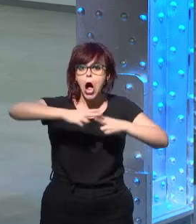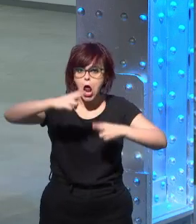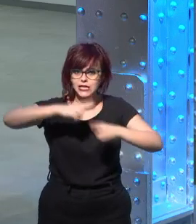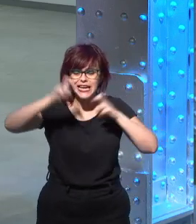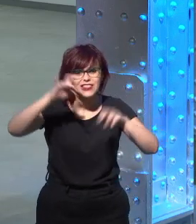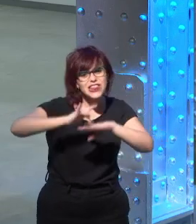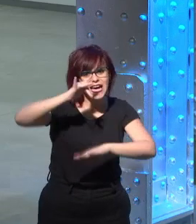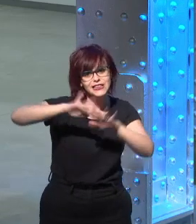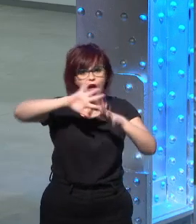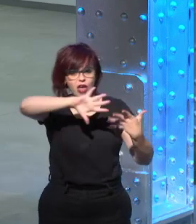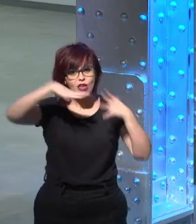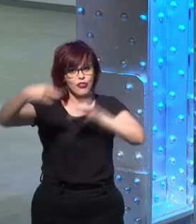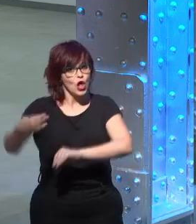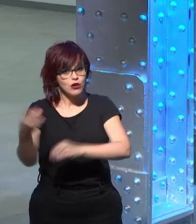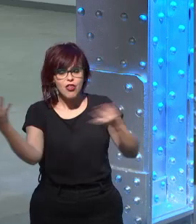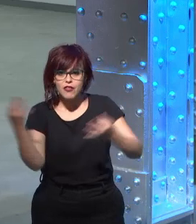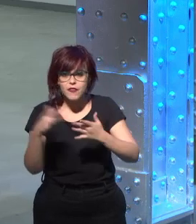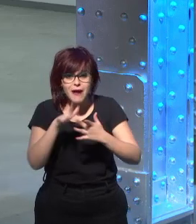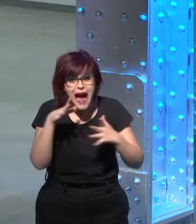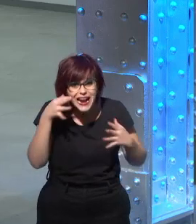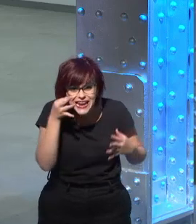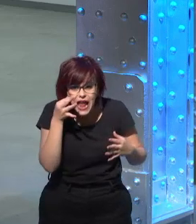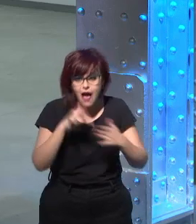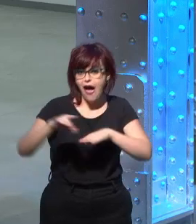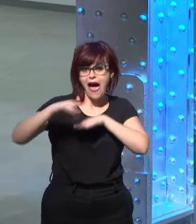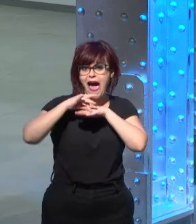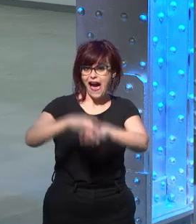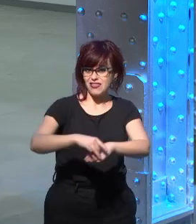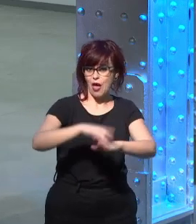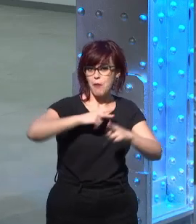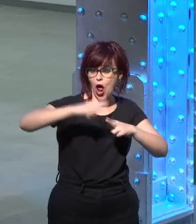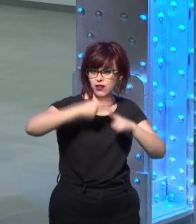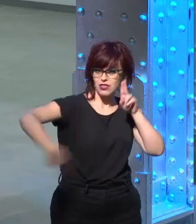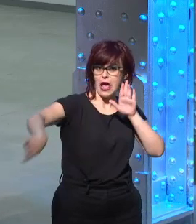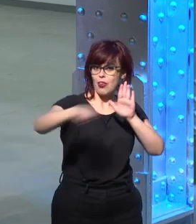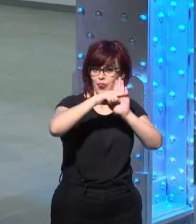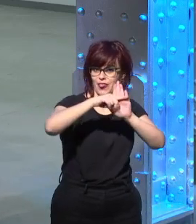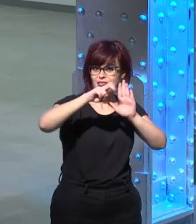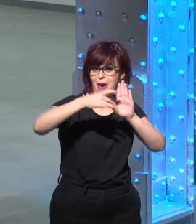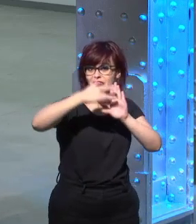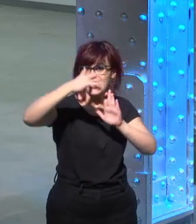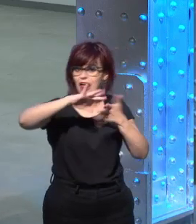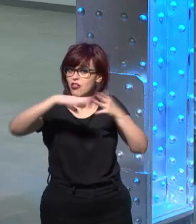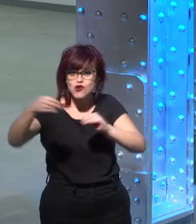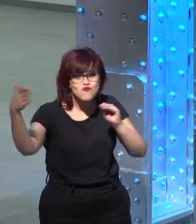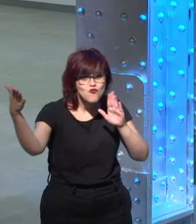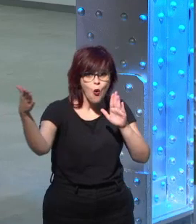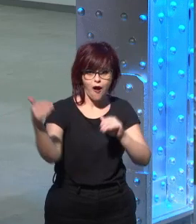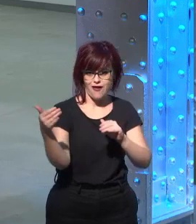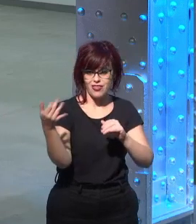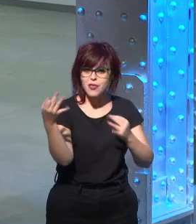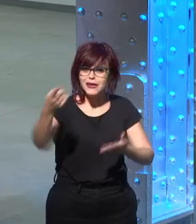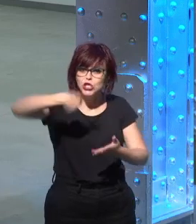la digitalización no está en la agenda política. Entre todos tenemos que hacer que